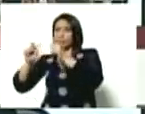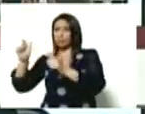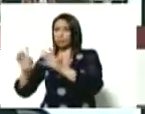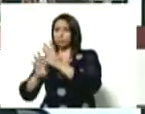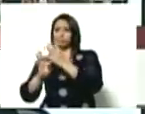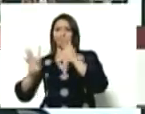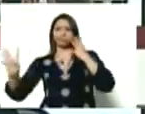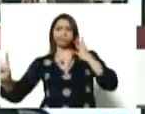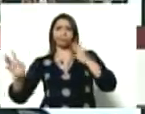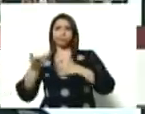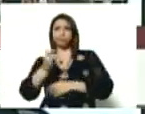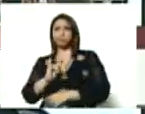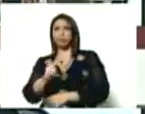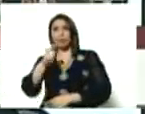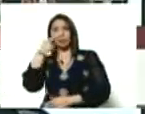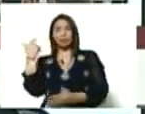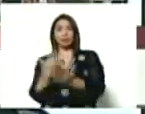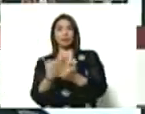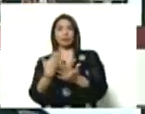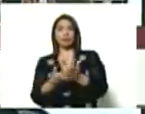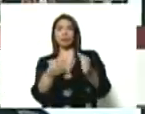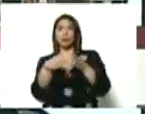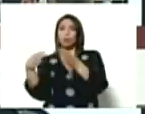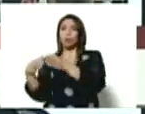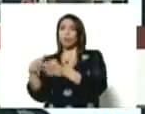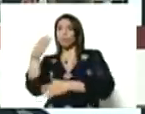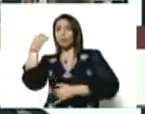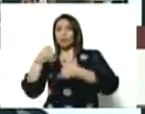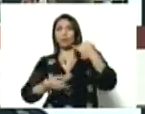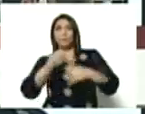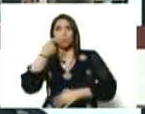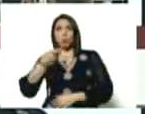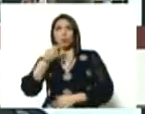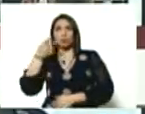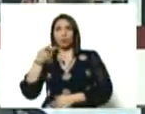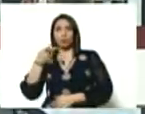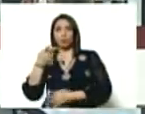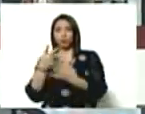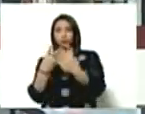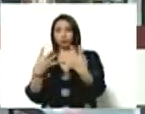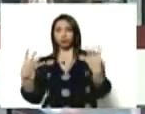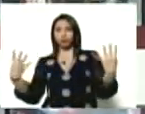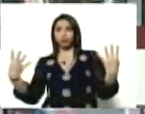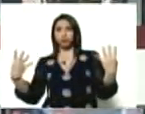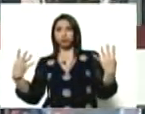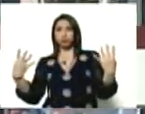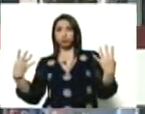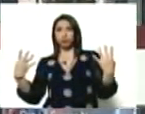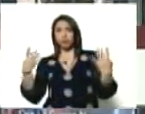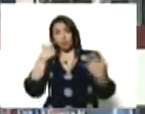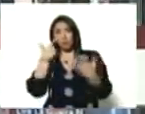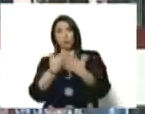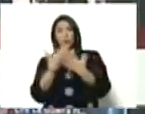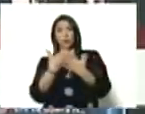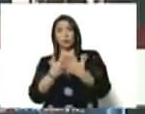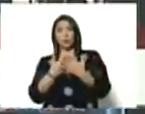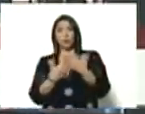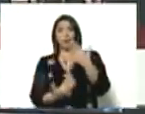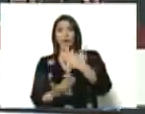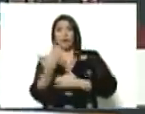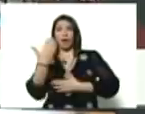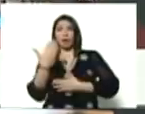electores, testigos de las organizaciones con fines políticos, miembros de mesa, donde comprueban que el acta de escrutinio que imprime la